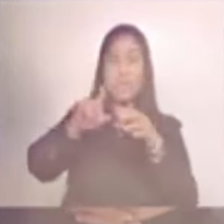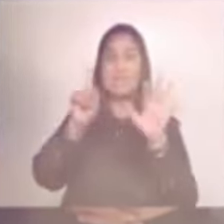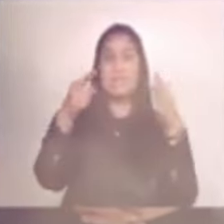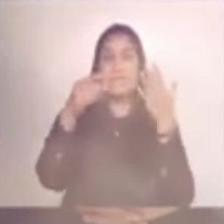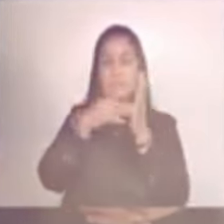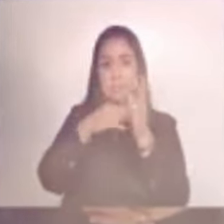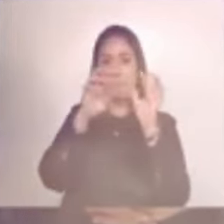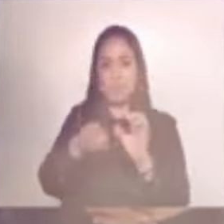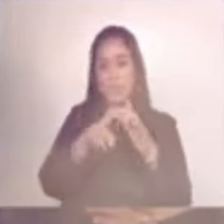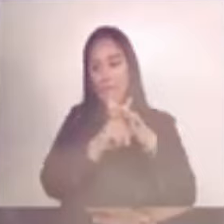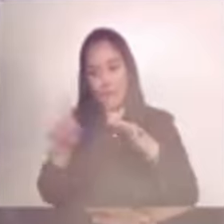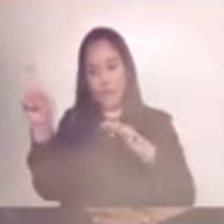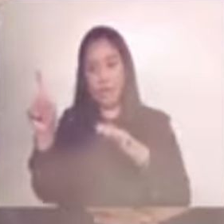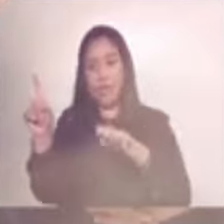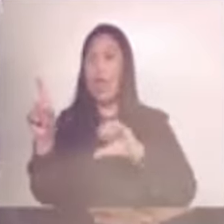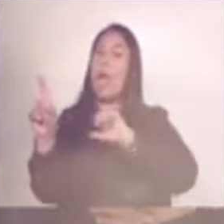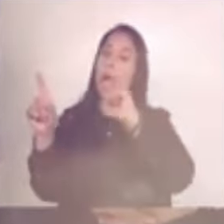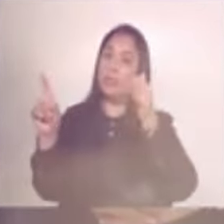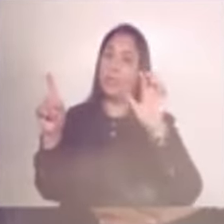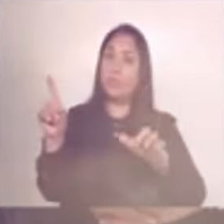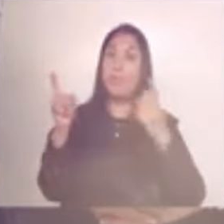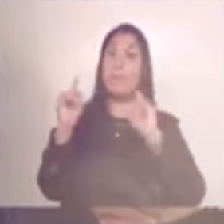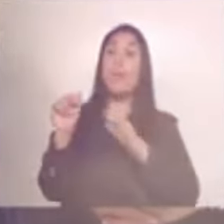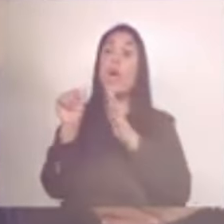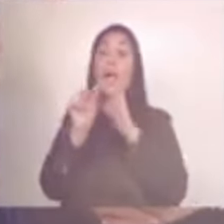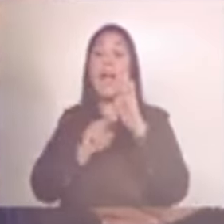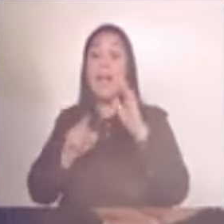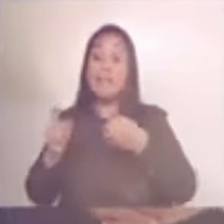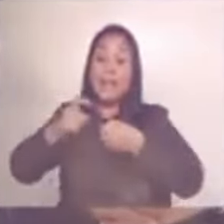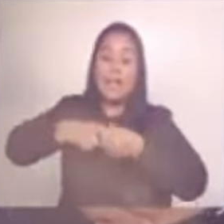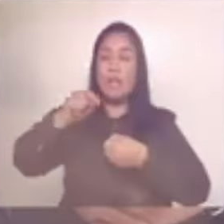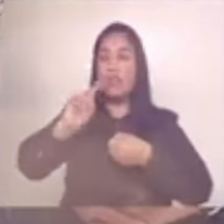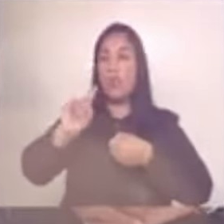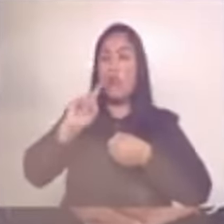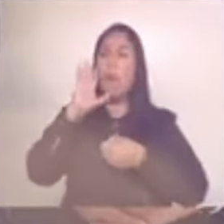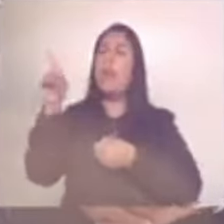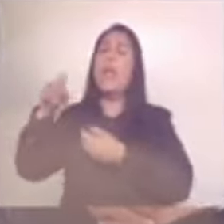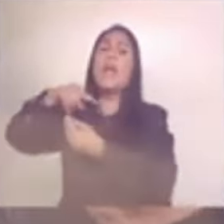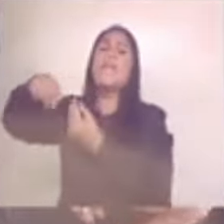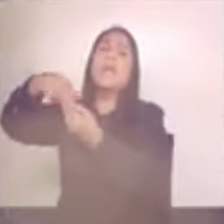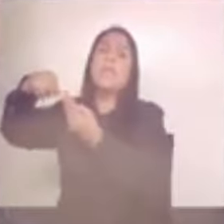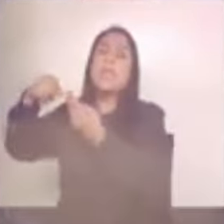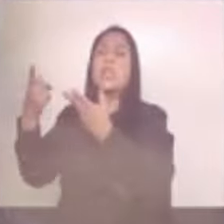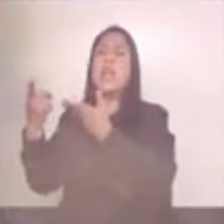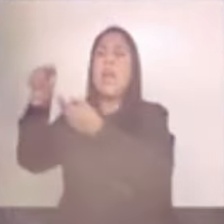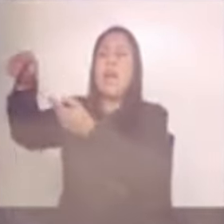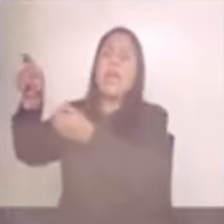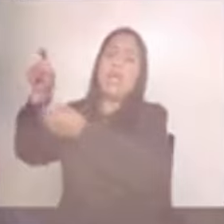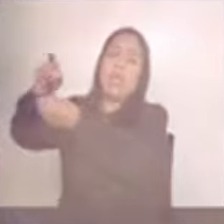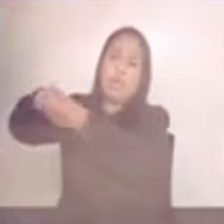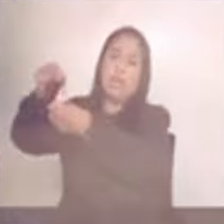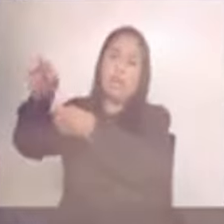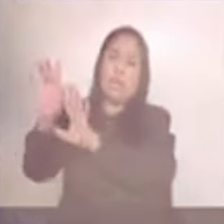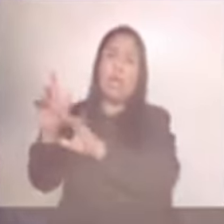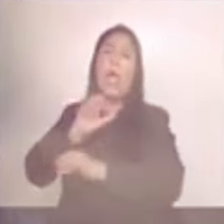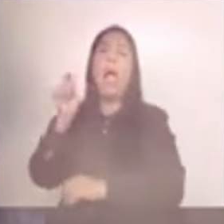autoevacuado, pero no todas han hecho uso de los albergues porque prefieren ir con vecinos o con familiares o con amigos,